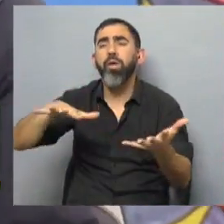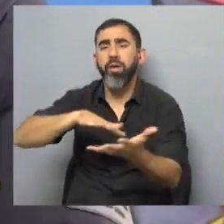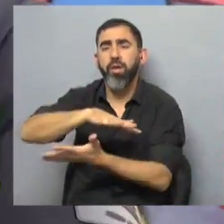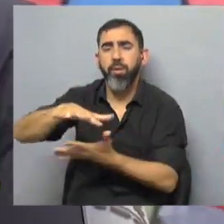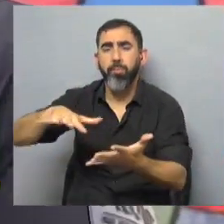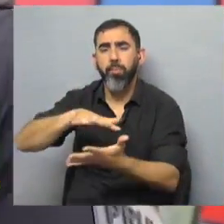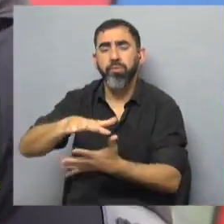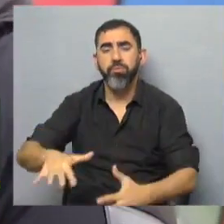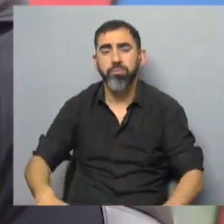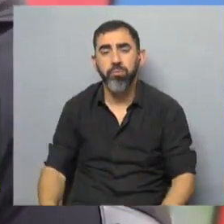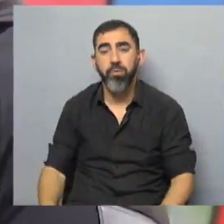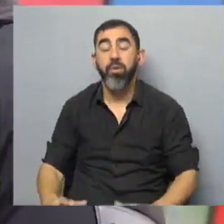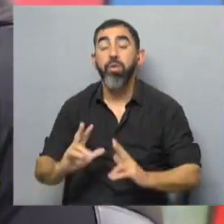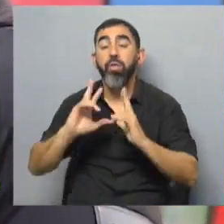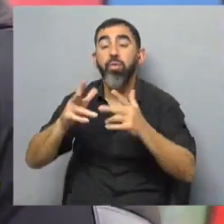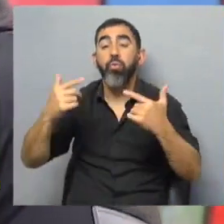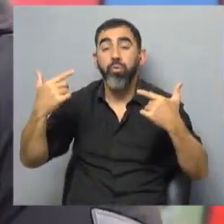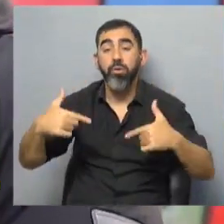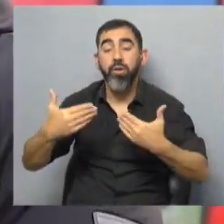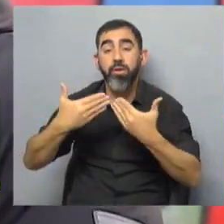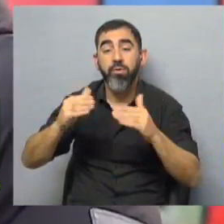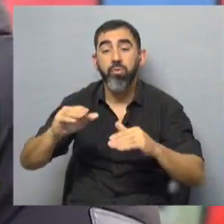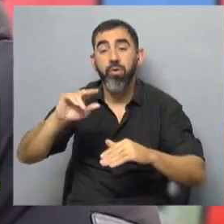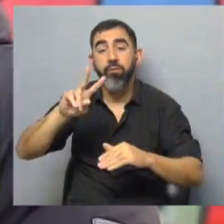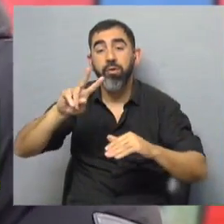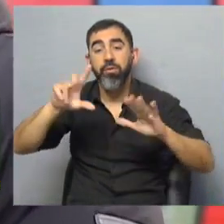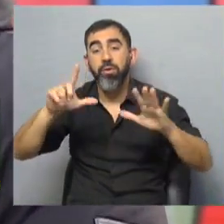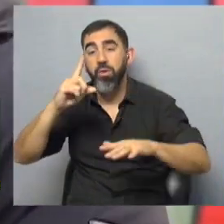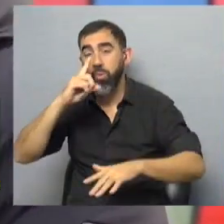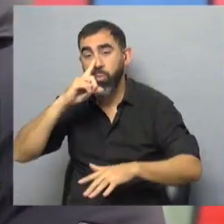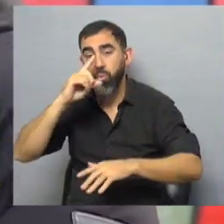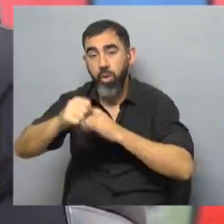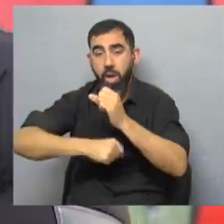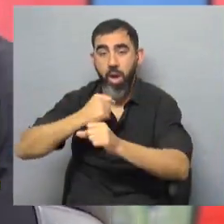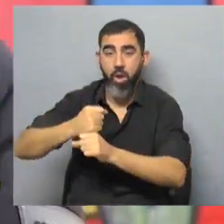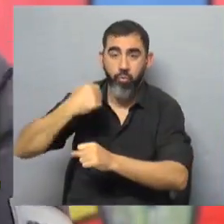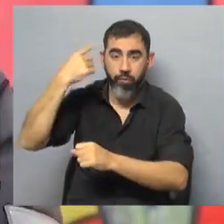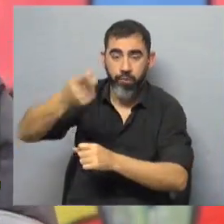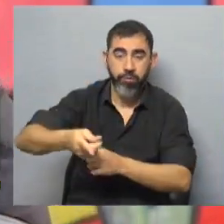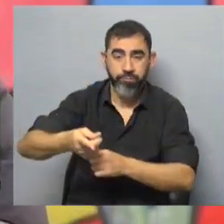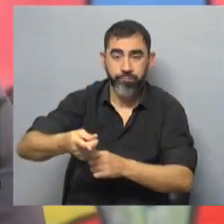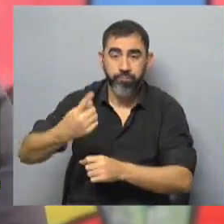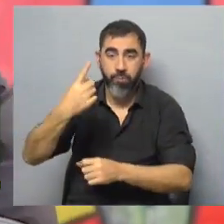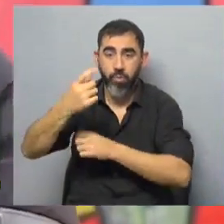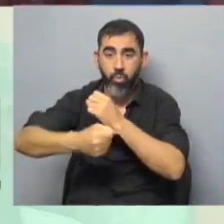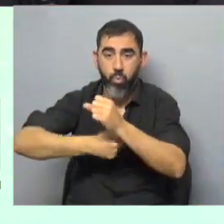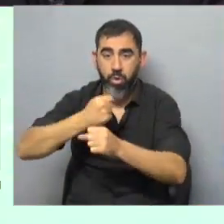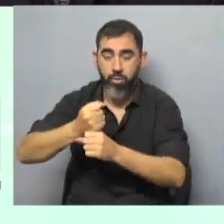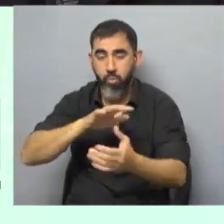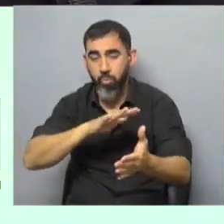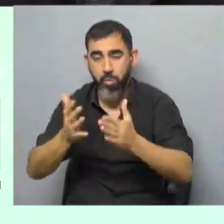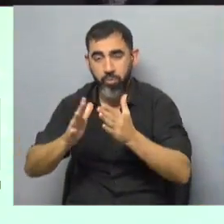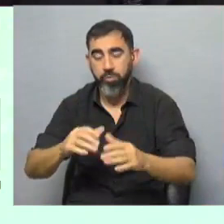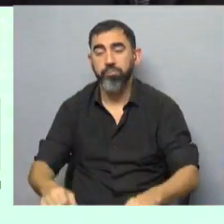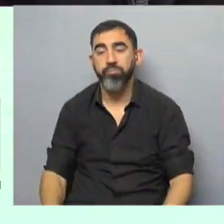memorial? Según dijo la intendencia, se inauguraría el 27 de junio del año que viene. O sea que en un año más o menos. Va a ser